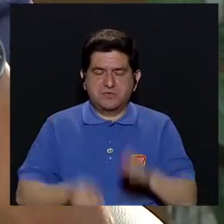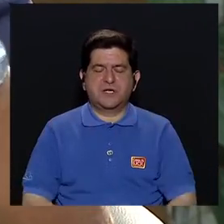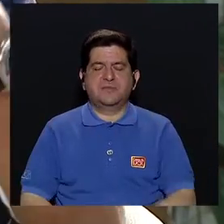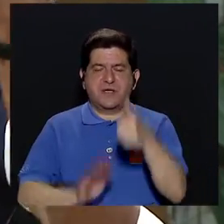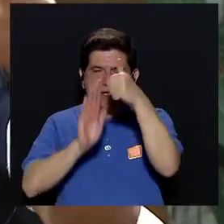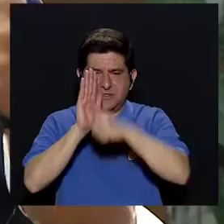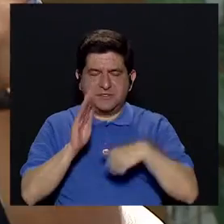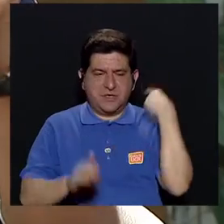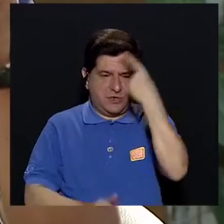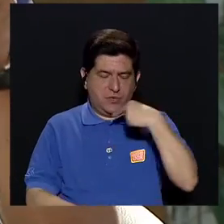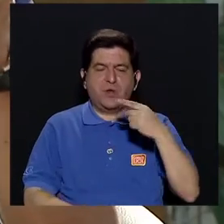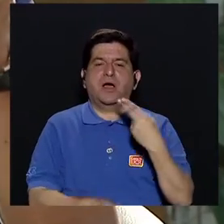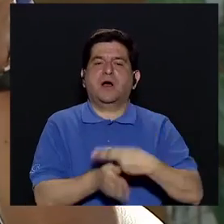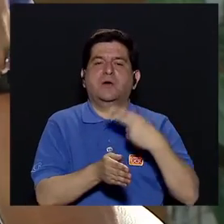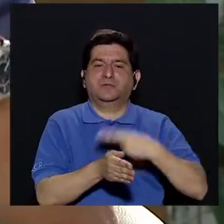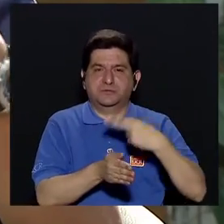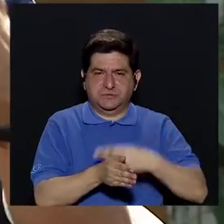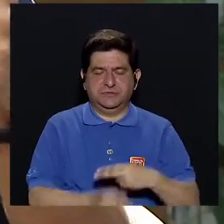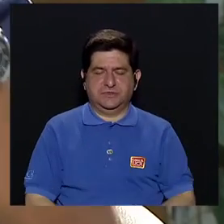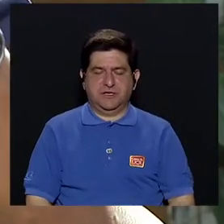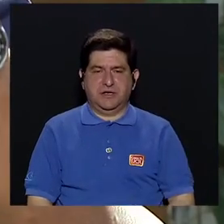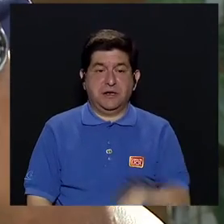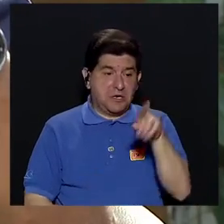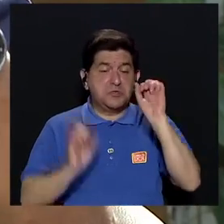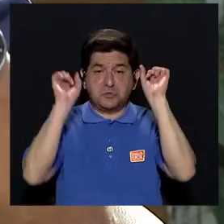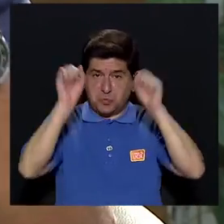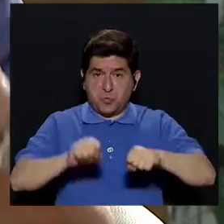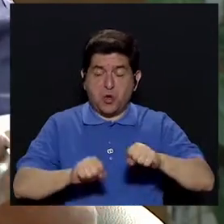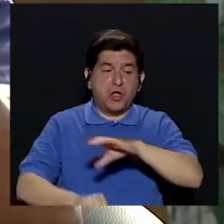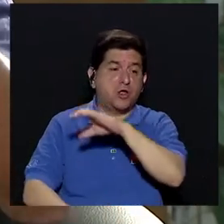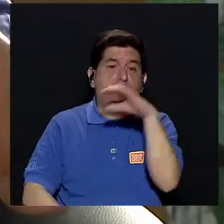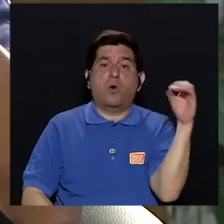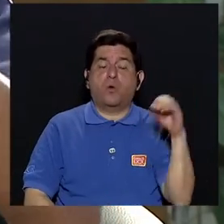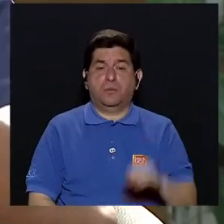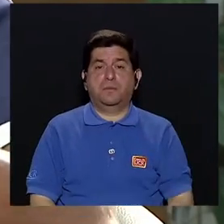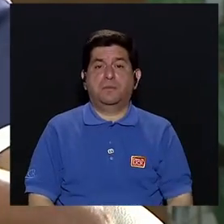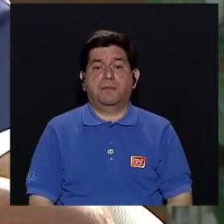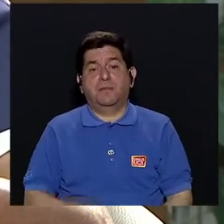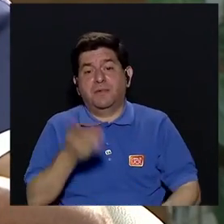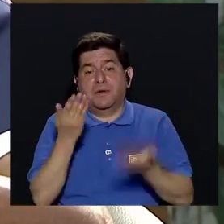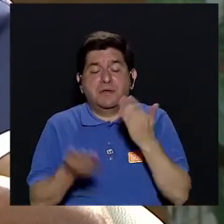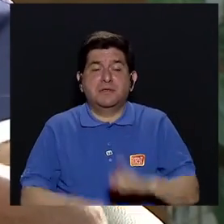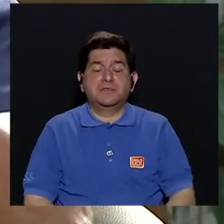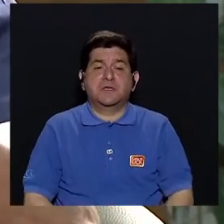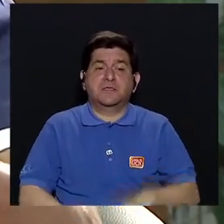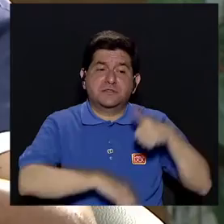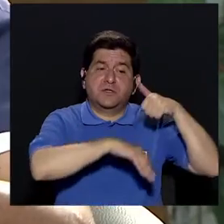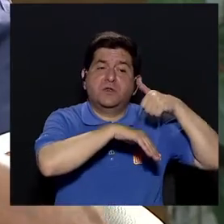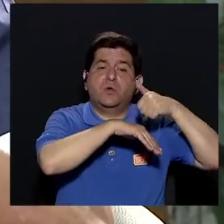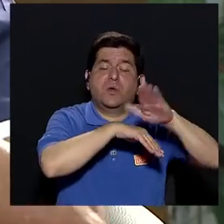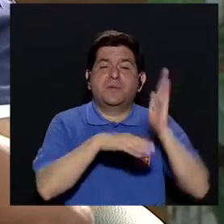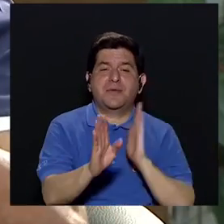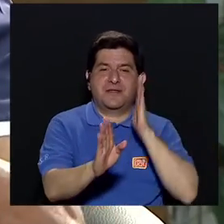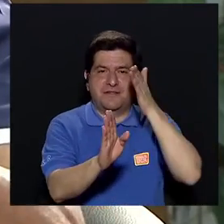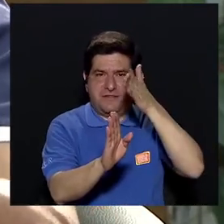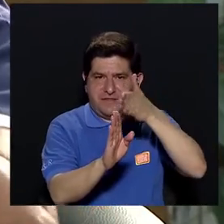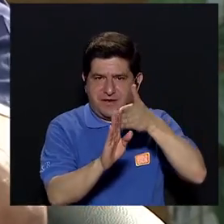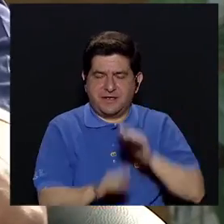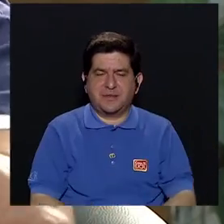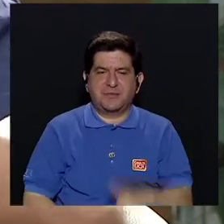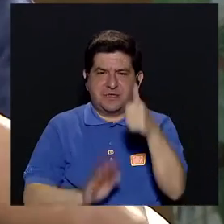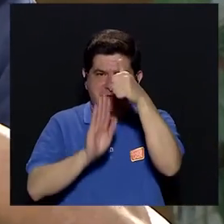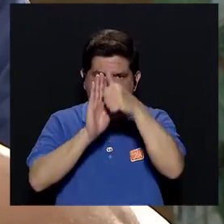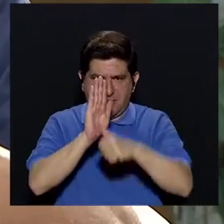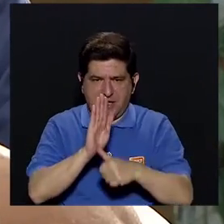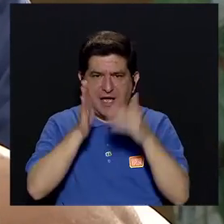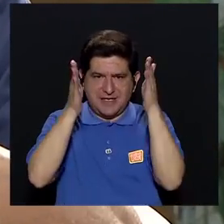cirugía maxilofacial en un hospital. Todo eso lo puede hacer. O bien puede referirlo directamente a